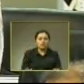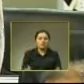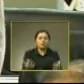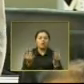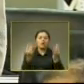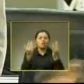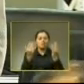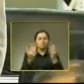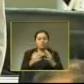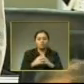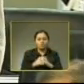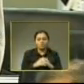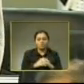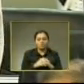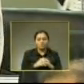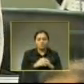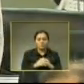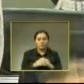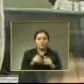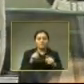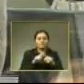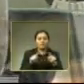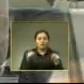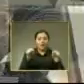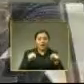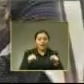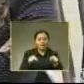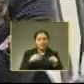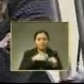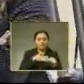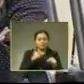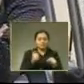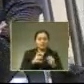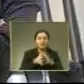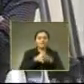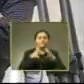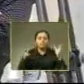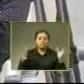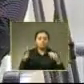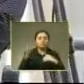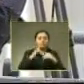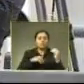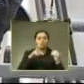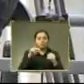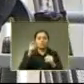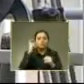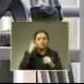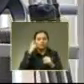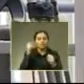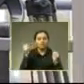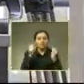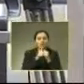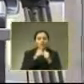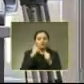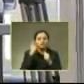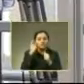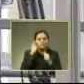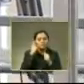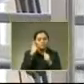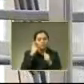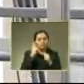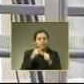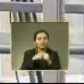simbólicamente. Pero ahí está, muchos que no comparten con la sabiduría y que dice que cambie